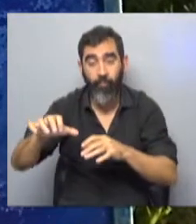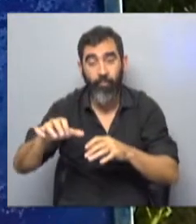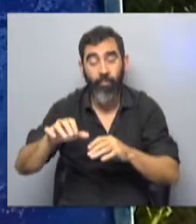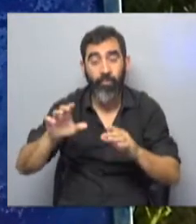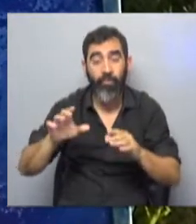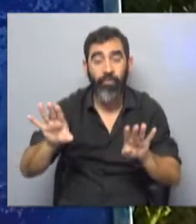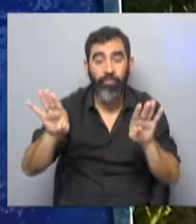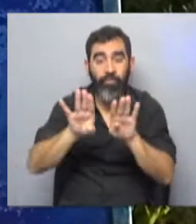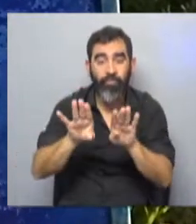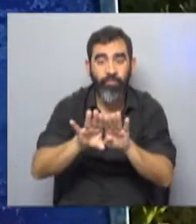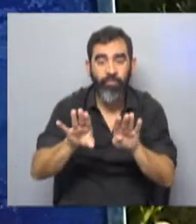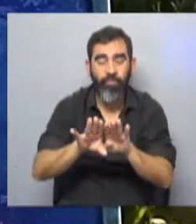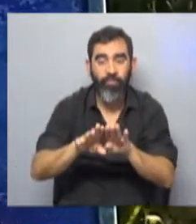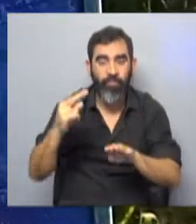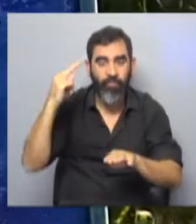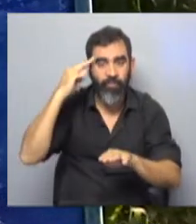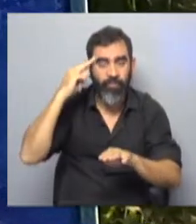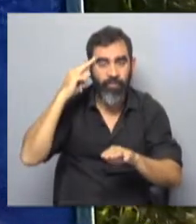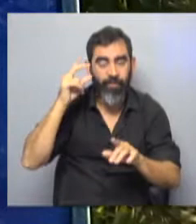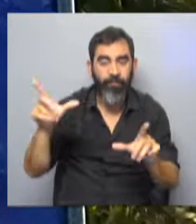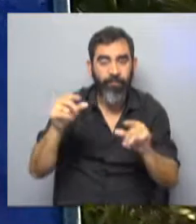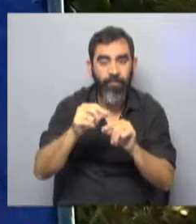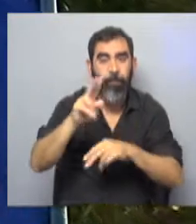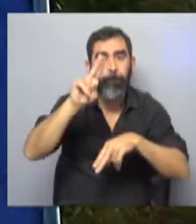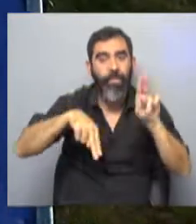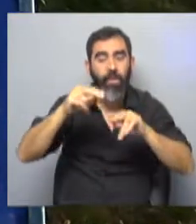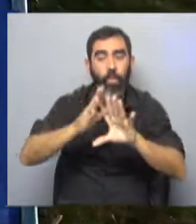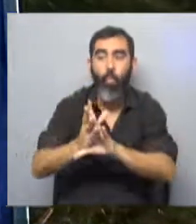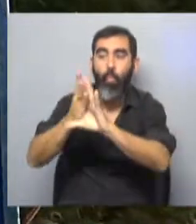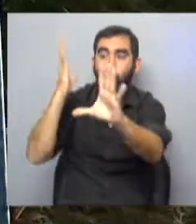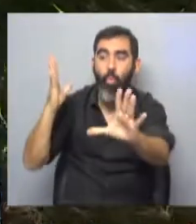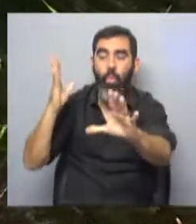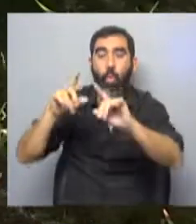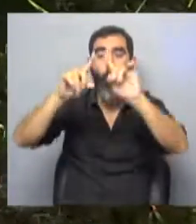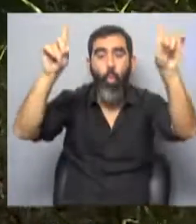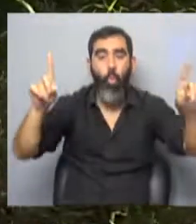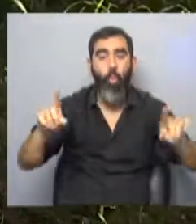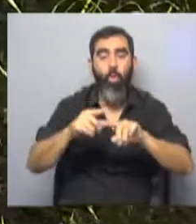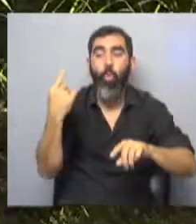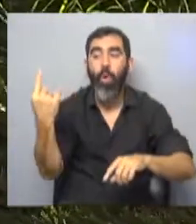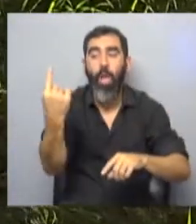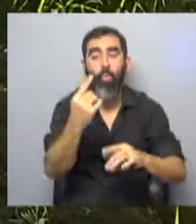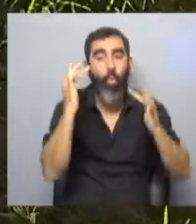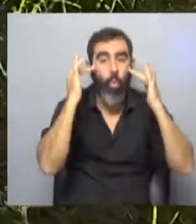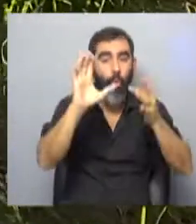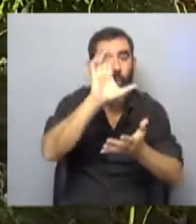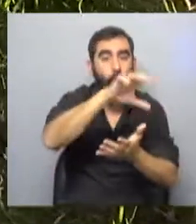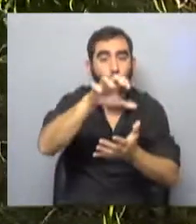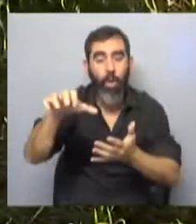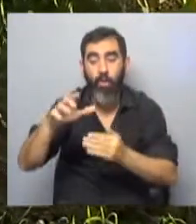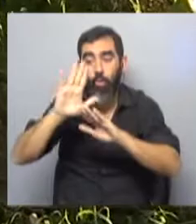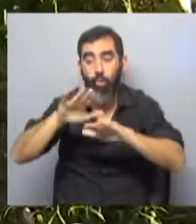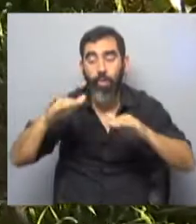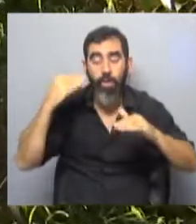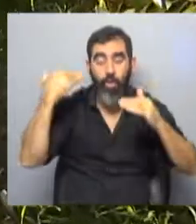cierre de sembrando conciencia de este programa es pintar un mural o un cuadro en cada uno de los centros educativos donde esos niños